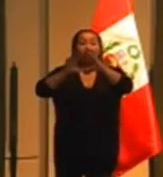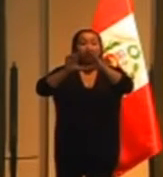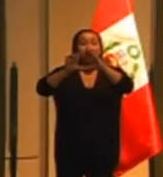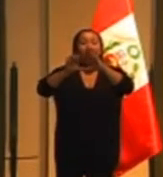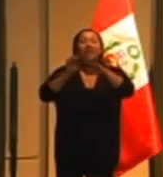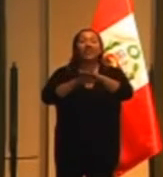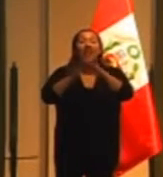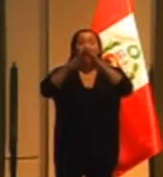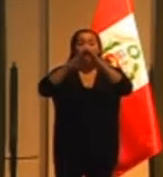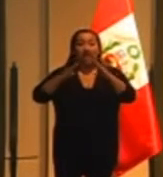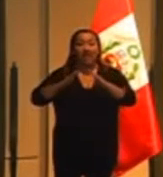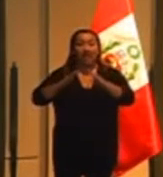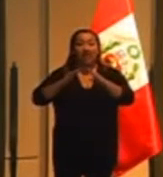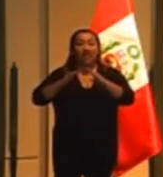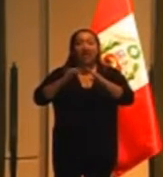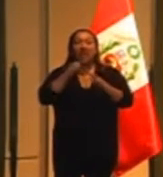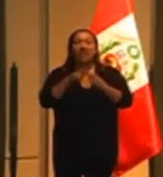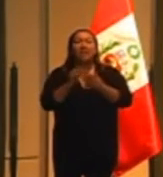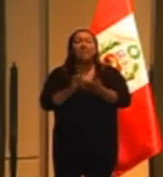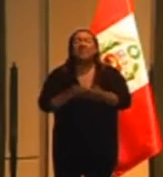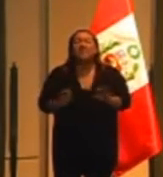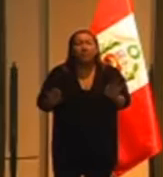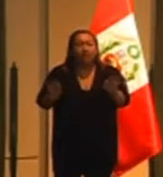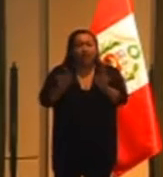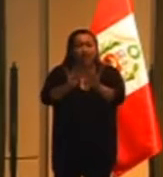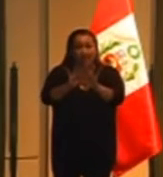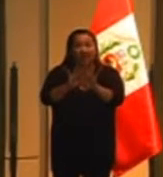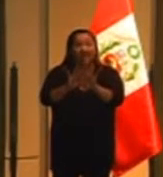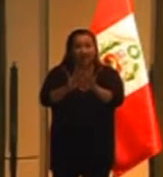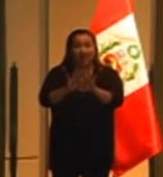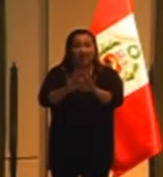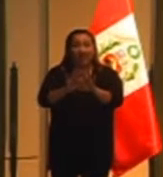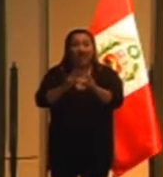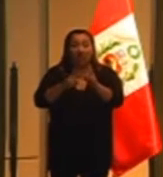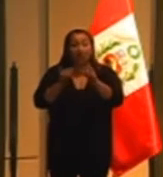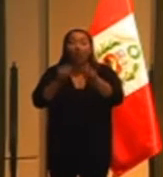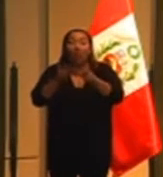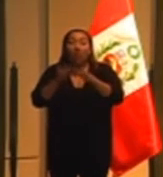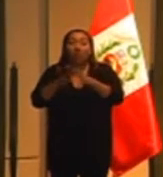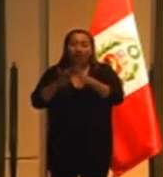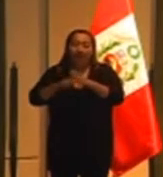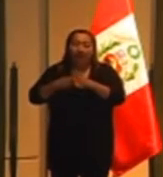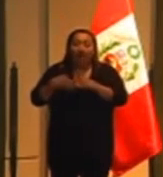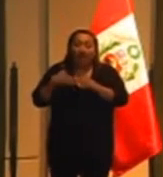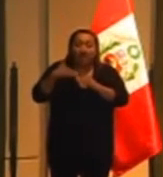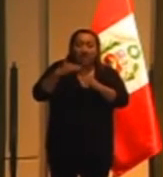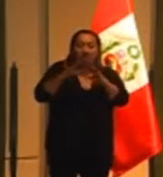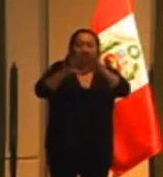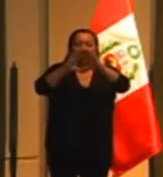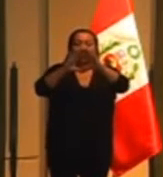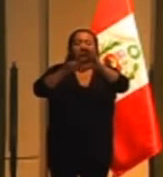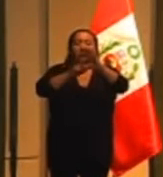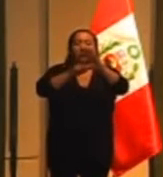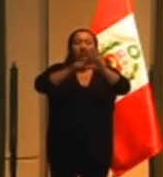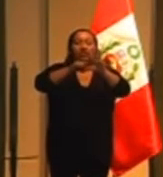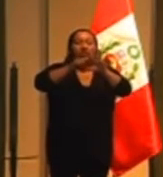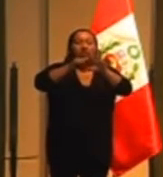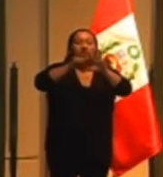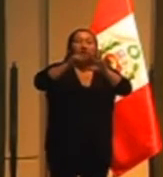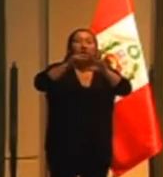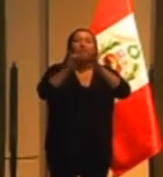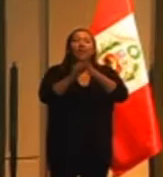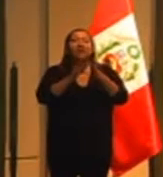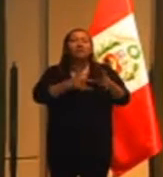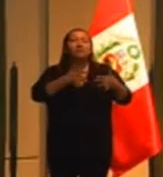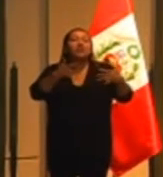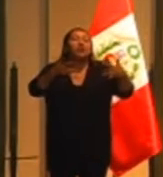de la pirámide, está lo más elemental. Conforme se va avanzando hacia el vértice, vamos a temas que son más